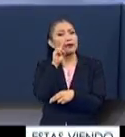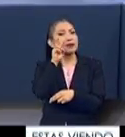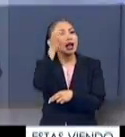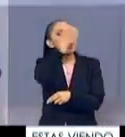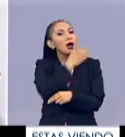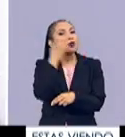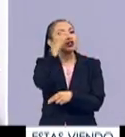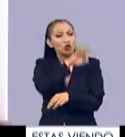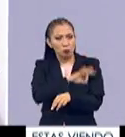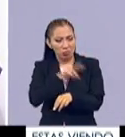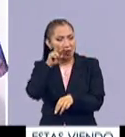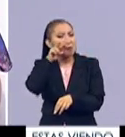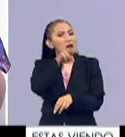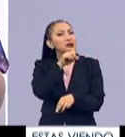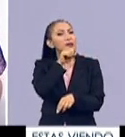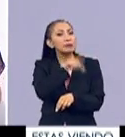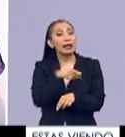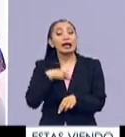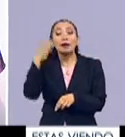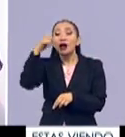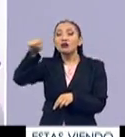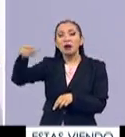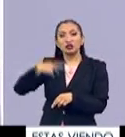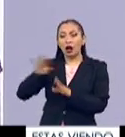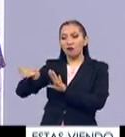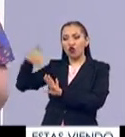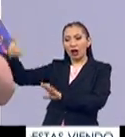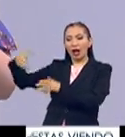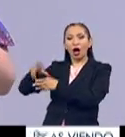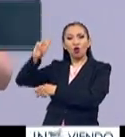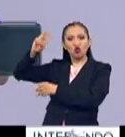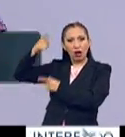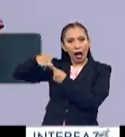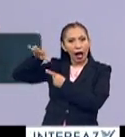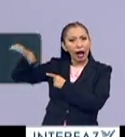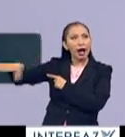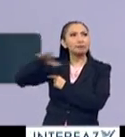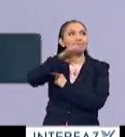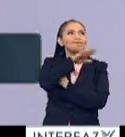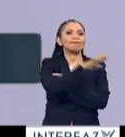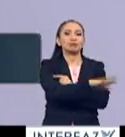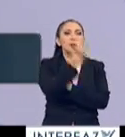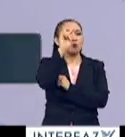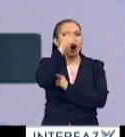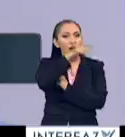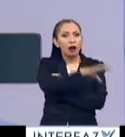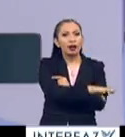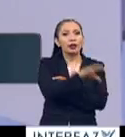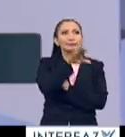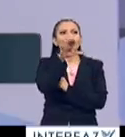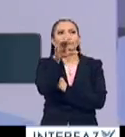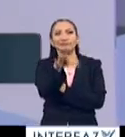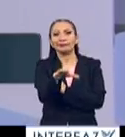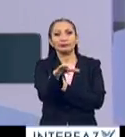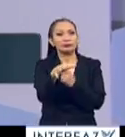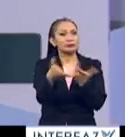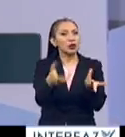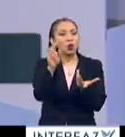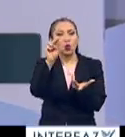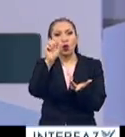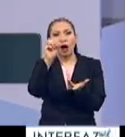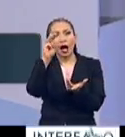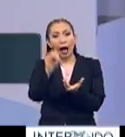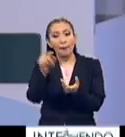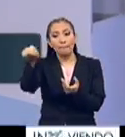las evaluaciones. Las evaluaciones las hacen evaluadores externos, por ejemplo, la UNAM, el Politécnico, la